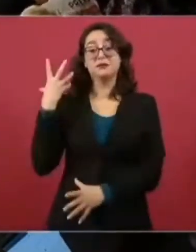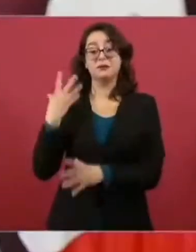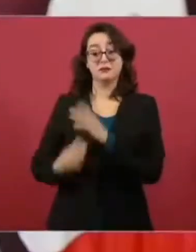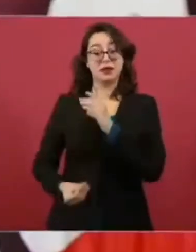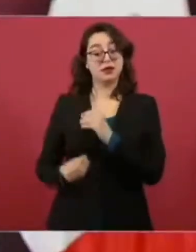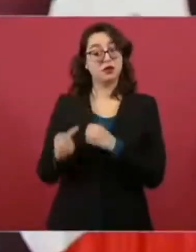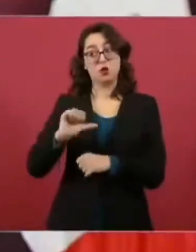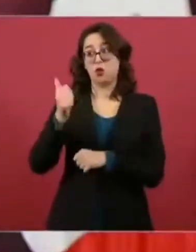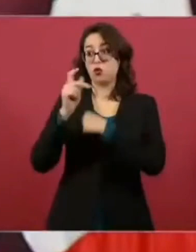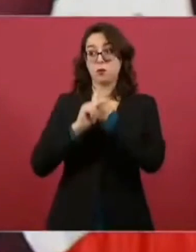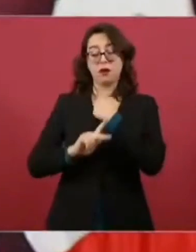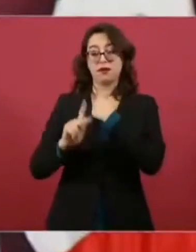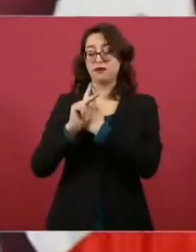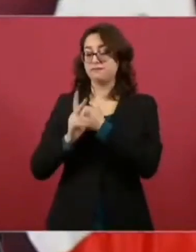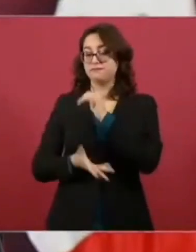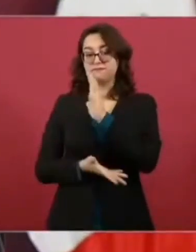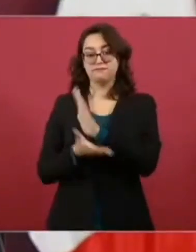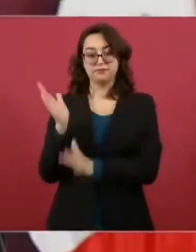tenían que salir.